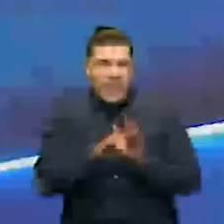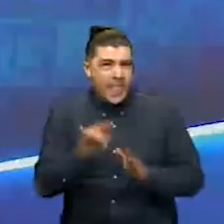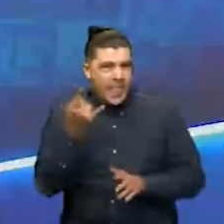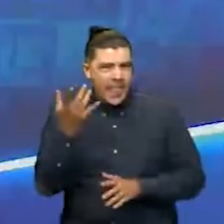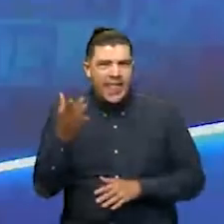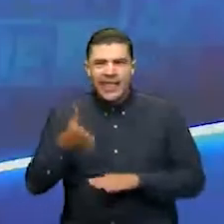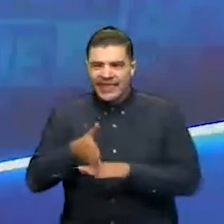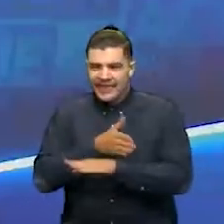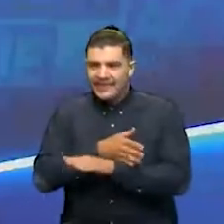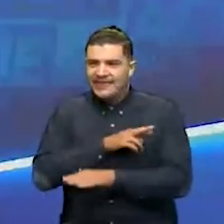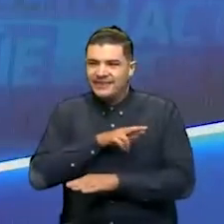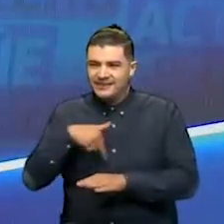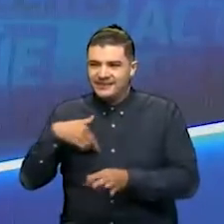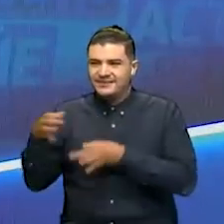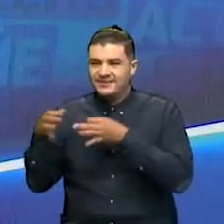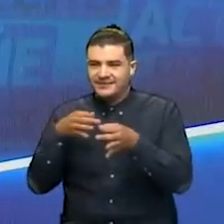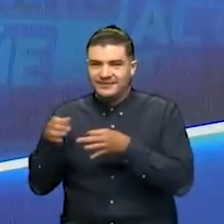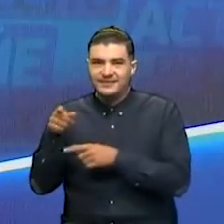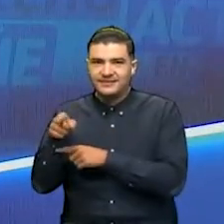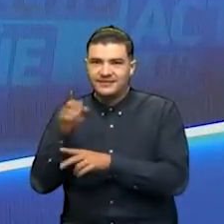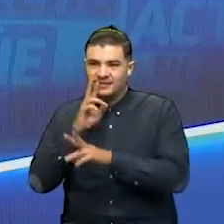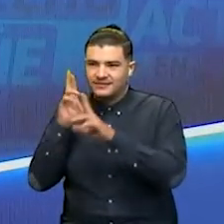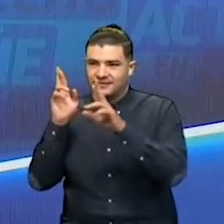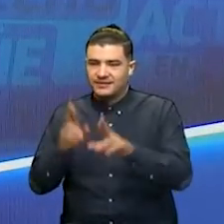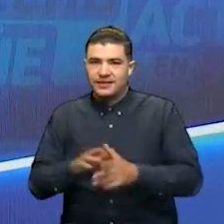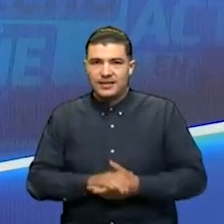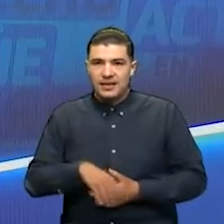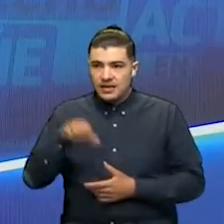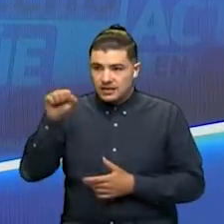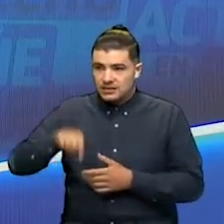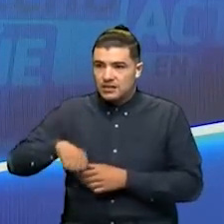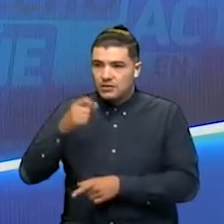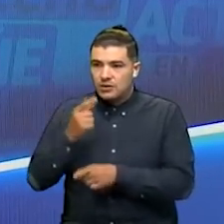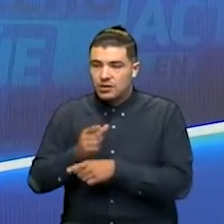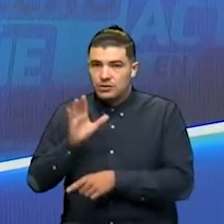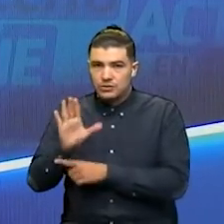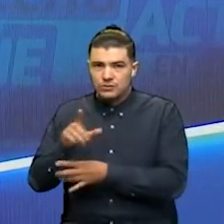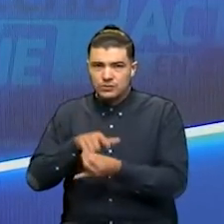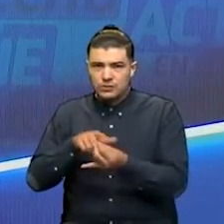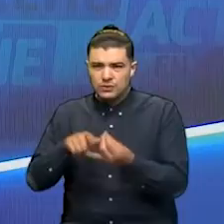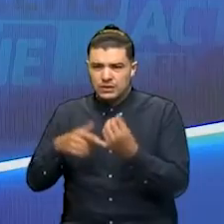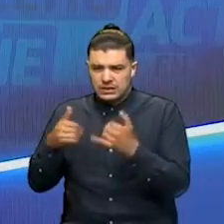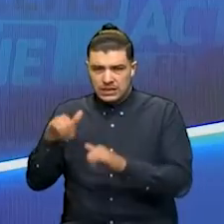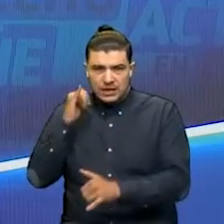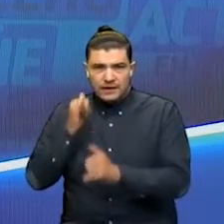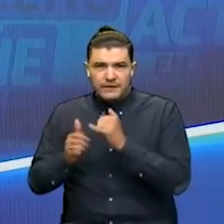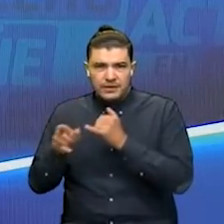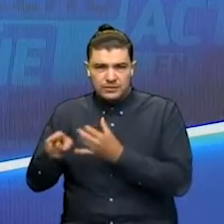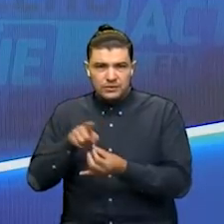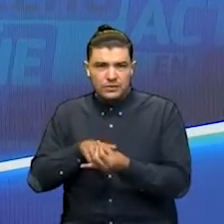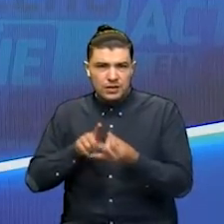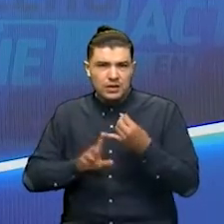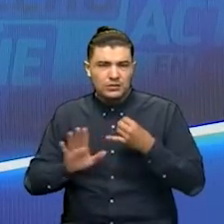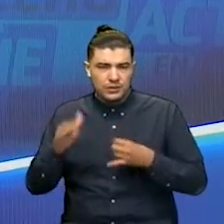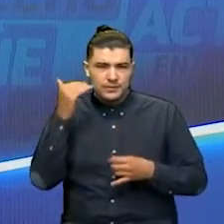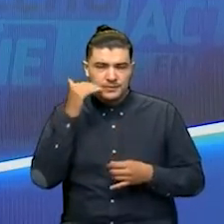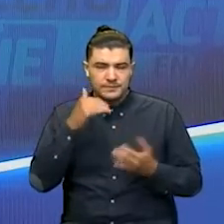esto lo acabamos de contestar. Abogado, en este caso, ya para cerrar el caso de la